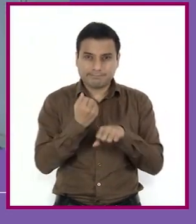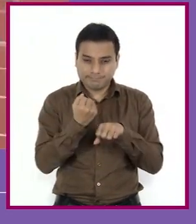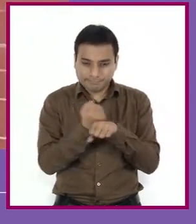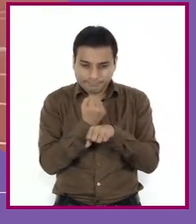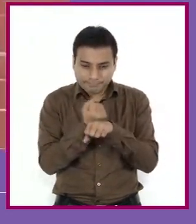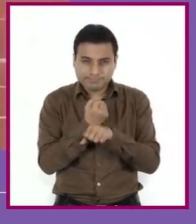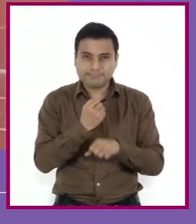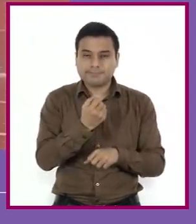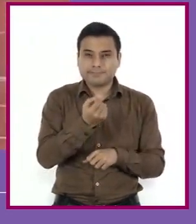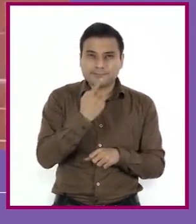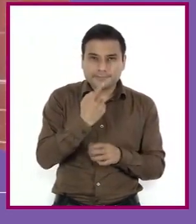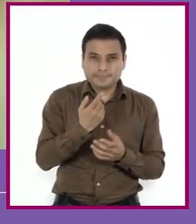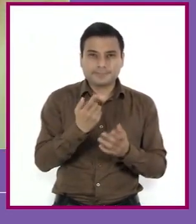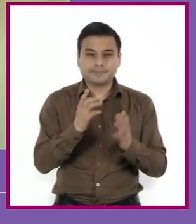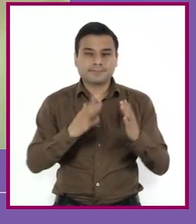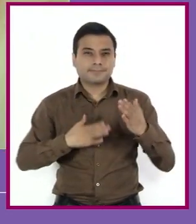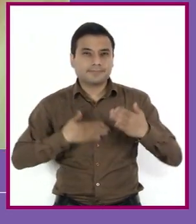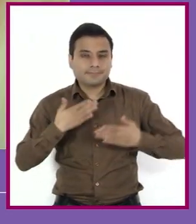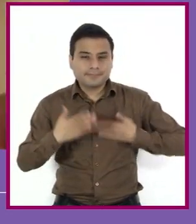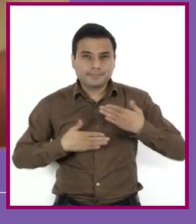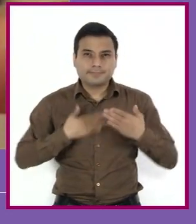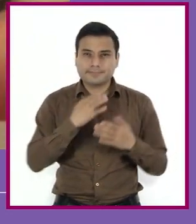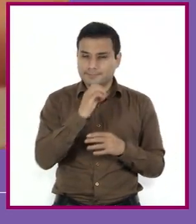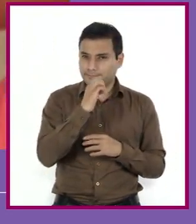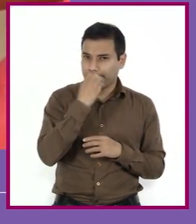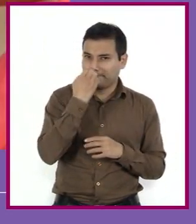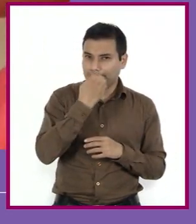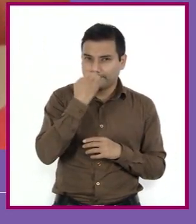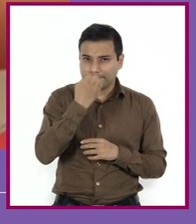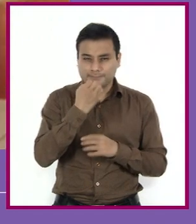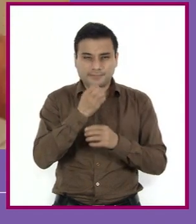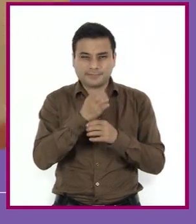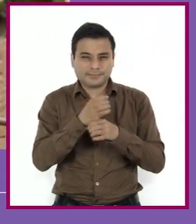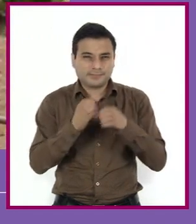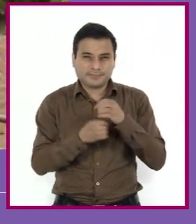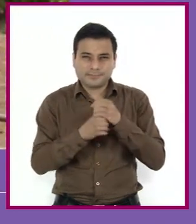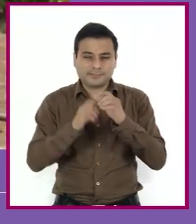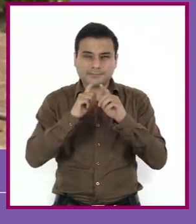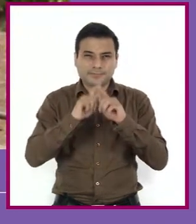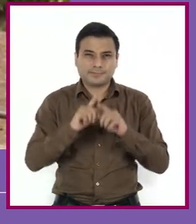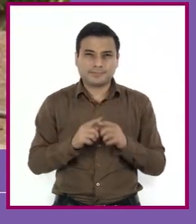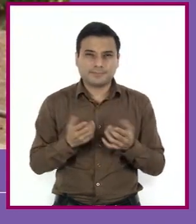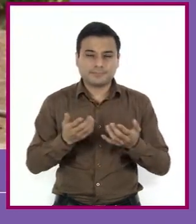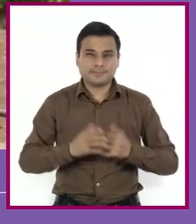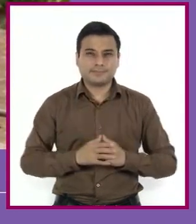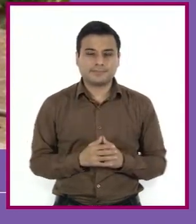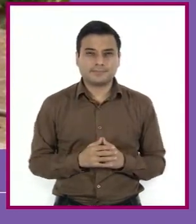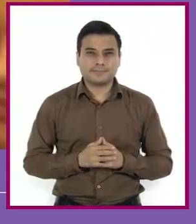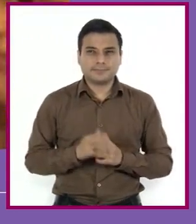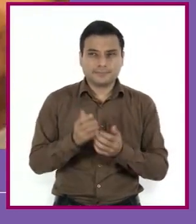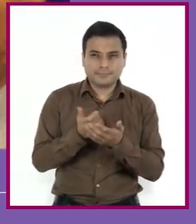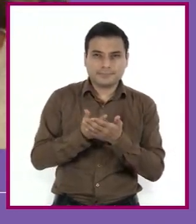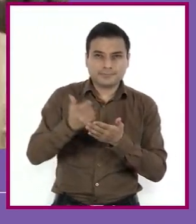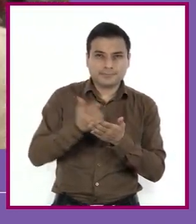servicio médico, esparcimiento, educación y útiles escolares. La cantidad que se debe dar depende del número